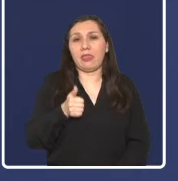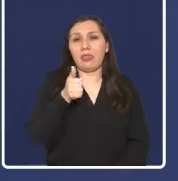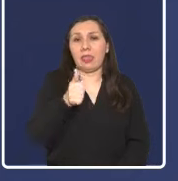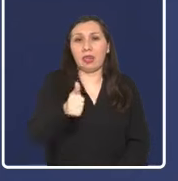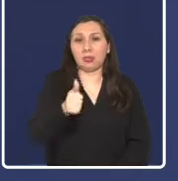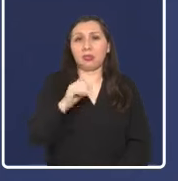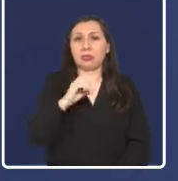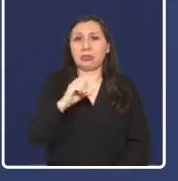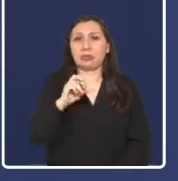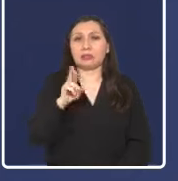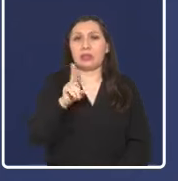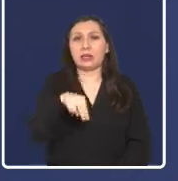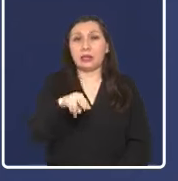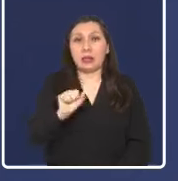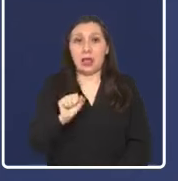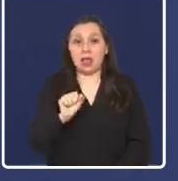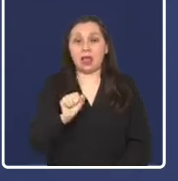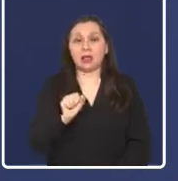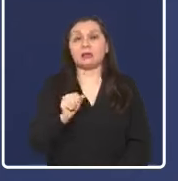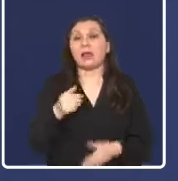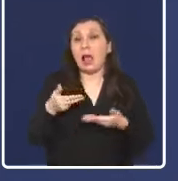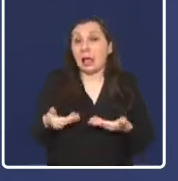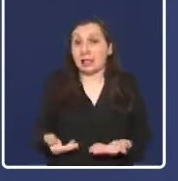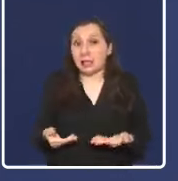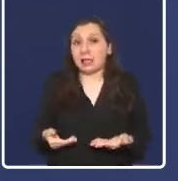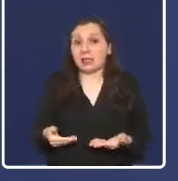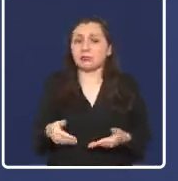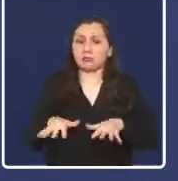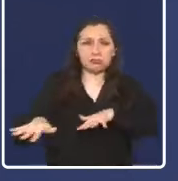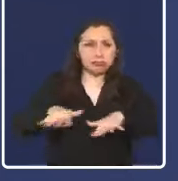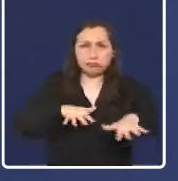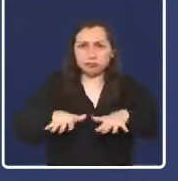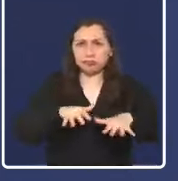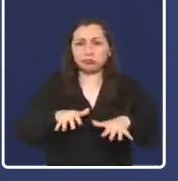director Serna, Eduardo Serna, que acá actúen